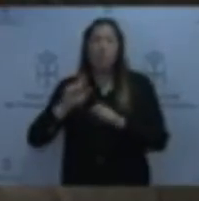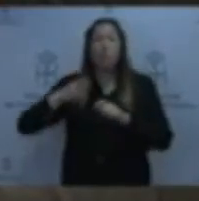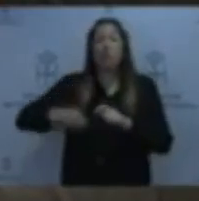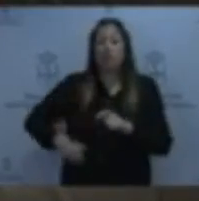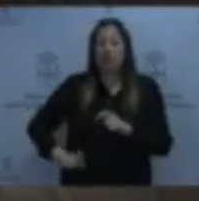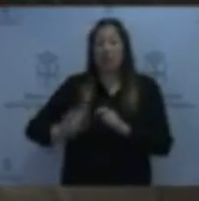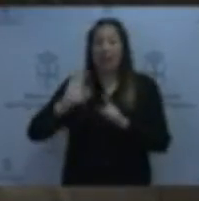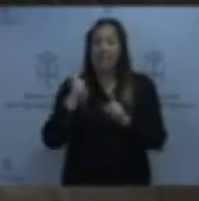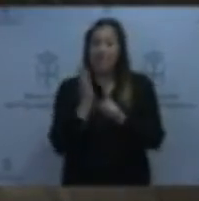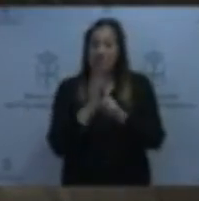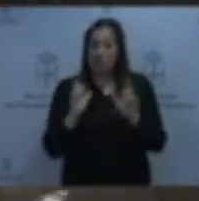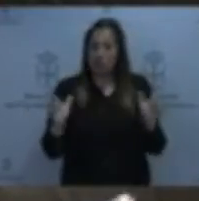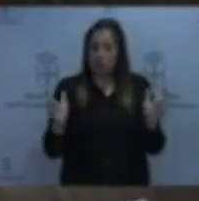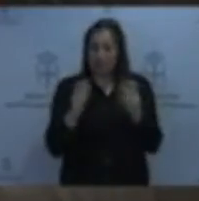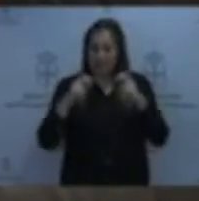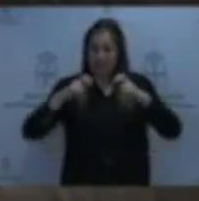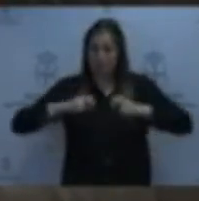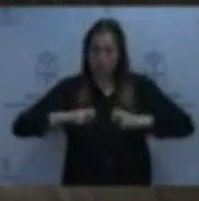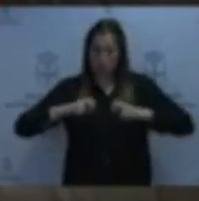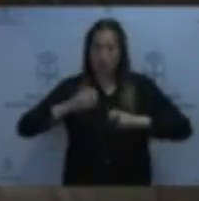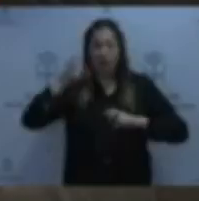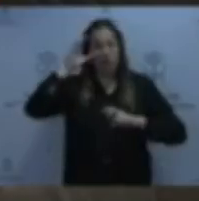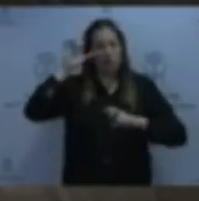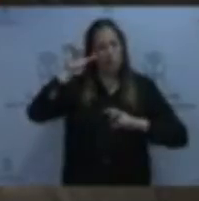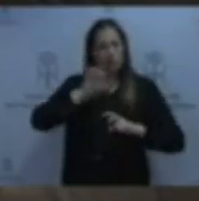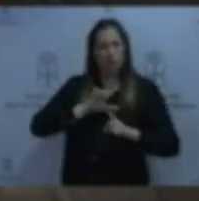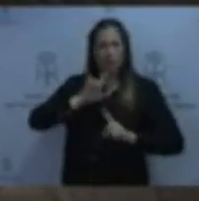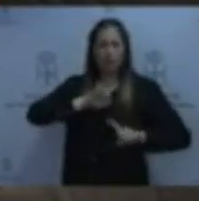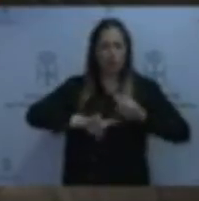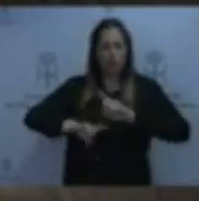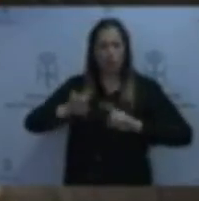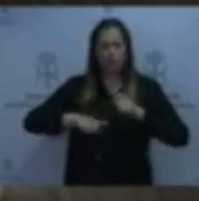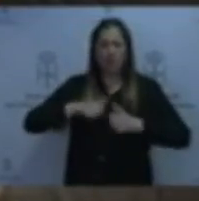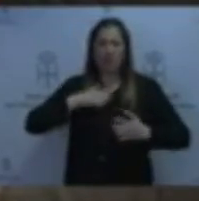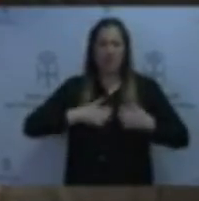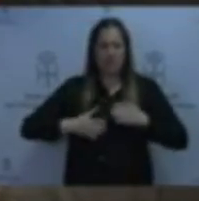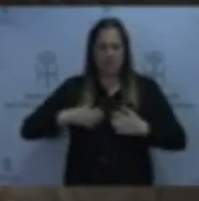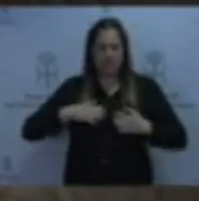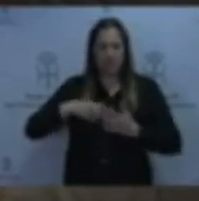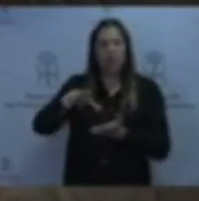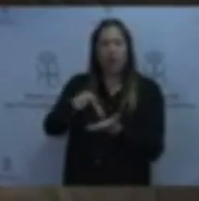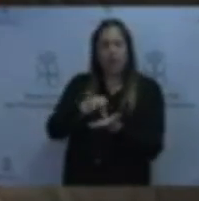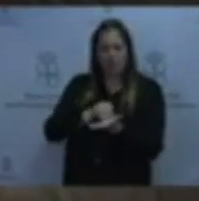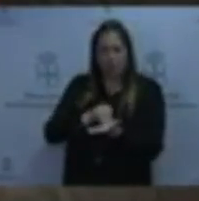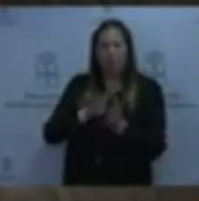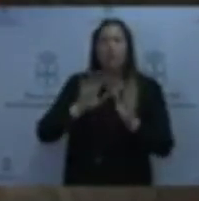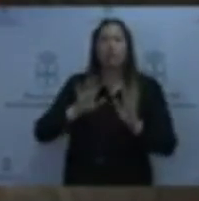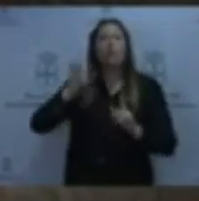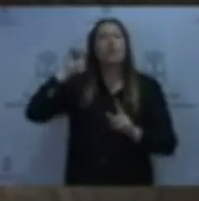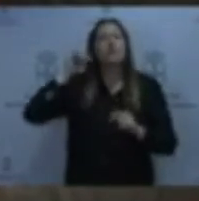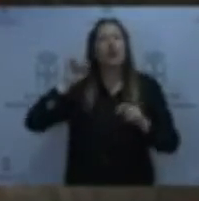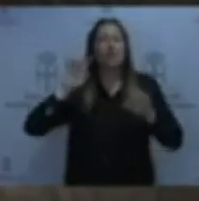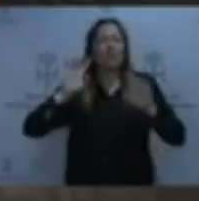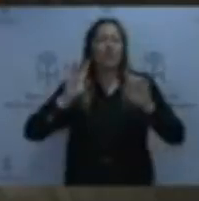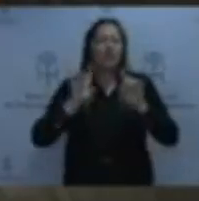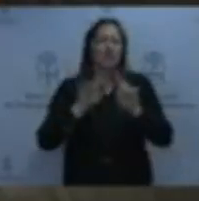escuchó sus inquietudes y sus pretensiones. Para ser pedagógico en esta Cámara, es conveniente conocer que esta situación